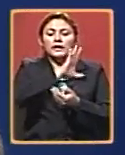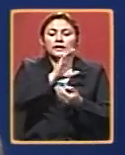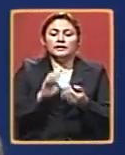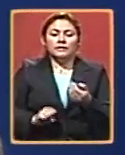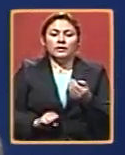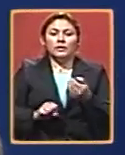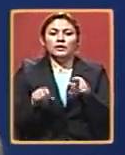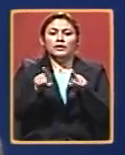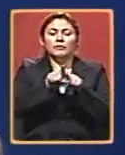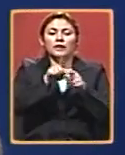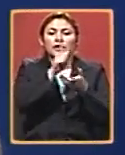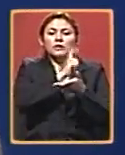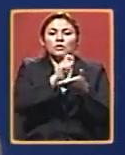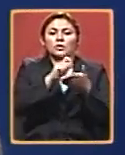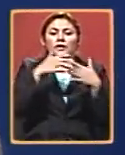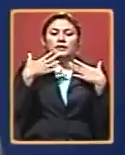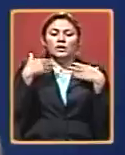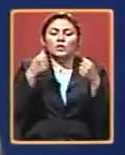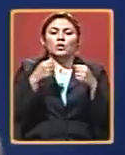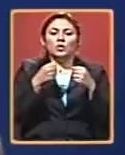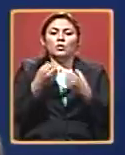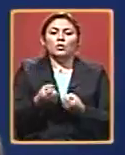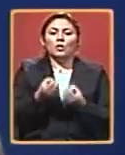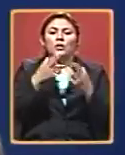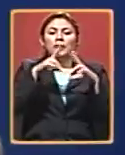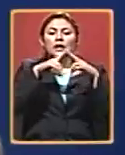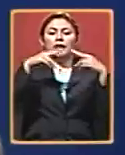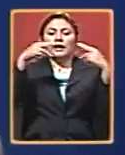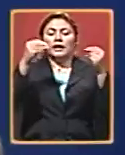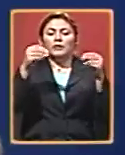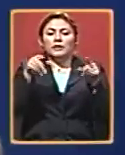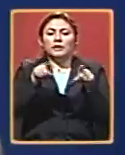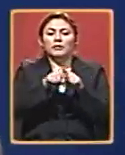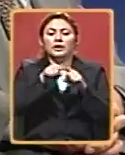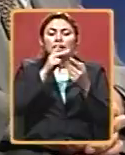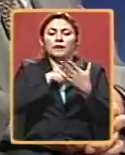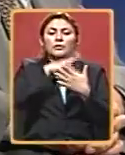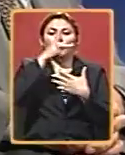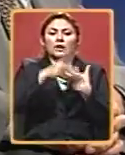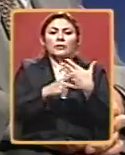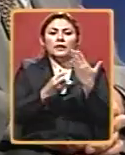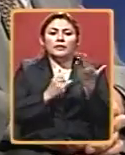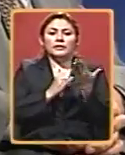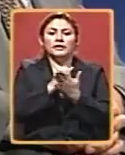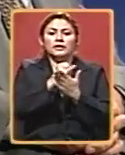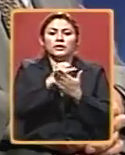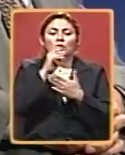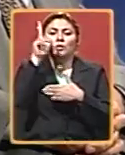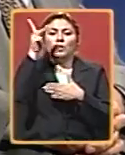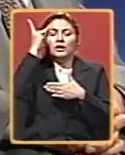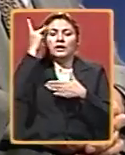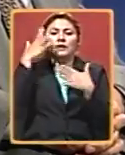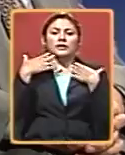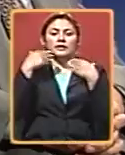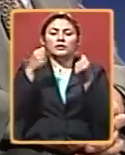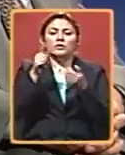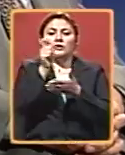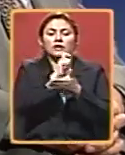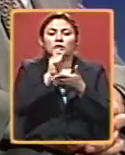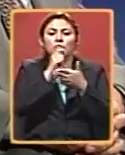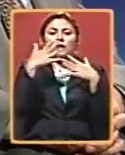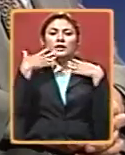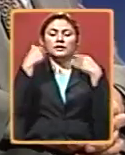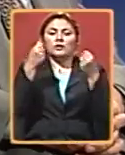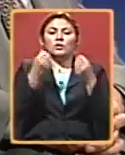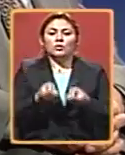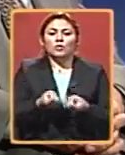Escuela de Salud Pública de Nicaragua y el Programa de Investigación en Políticas de Salud de la Escuela de Salud Pública de